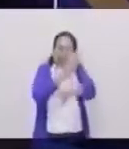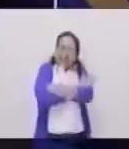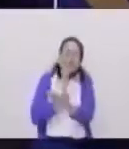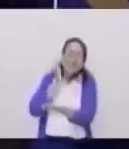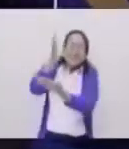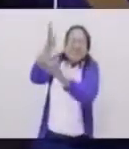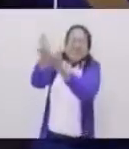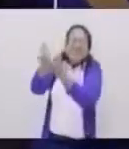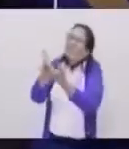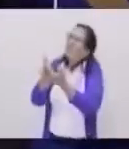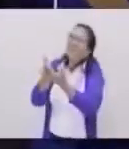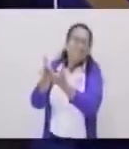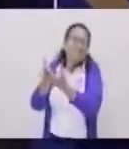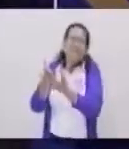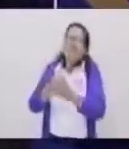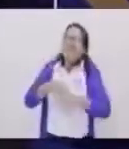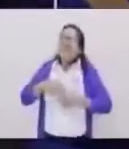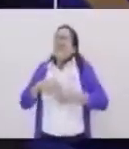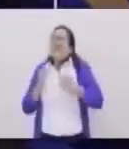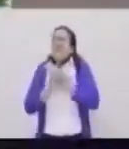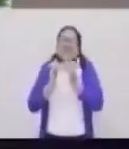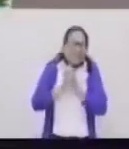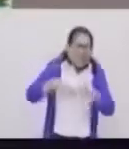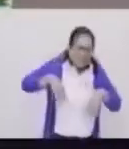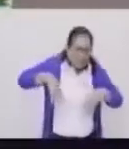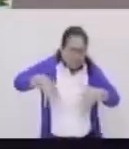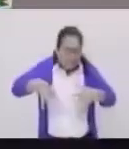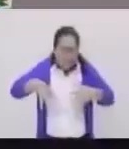estado nunca ahí y les daba un poco de temor.